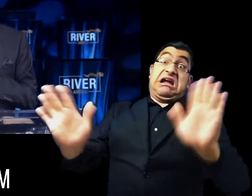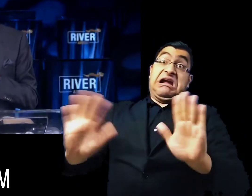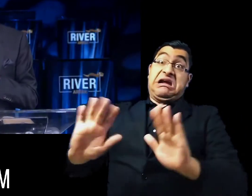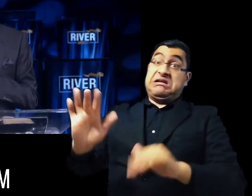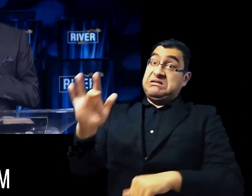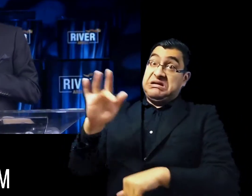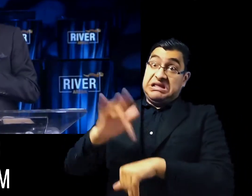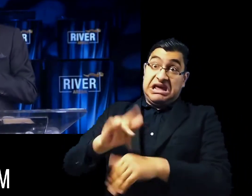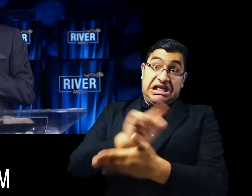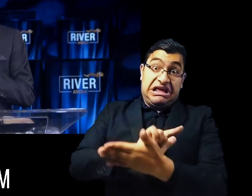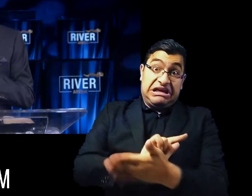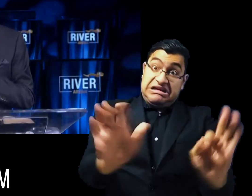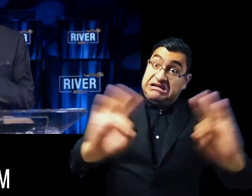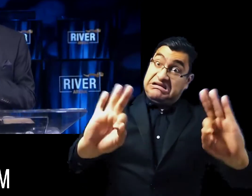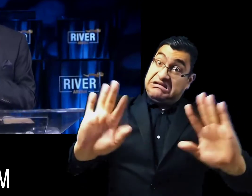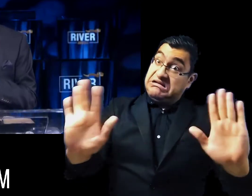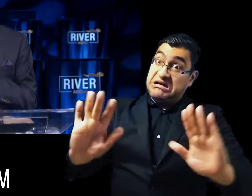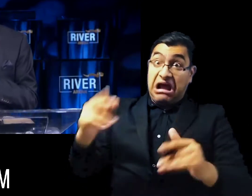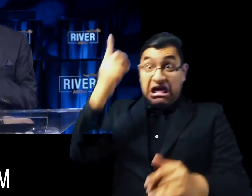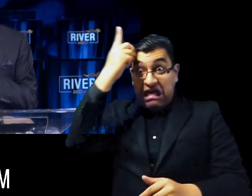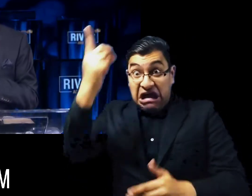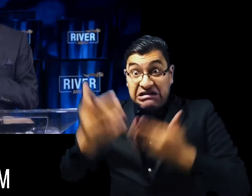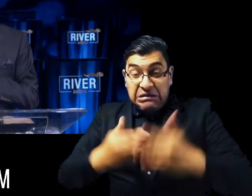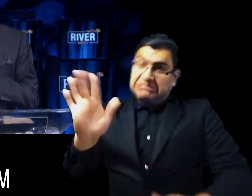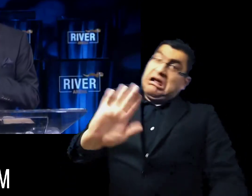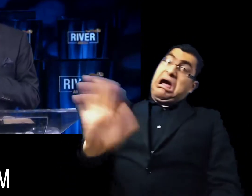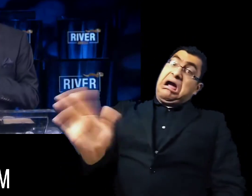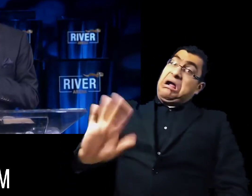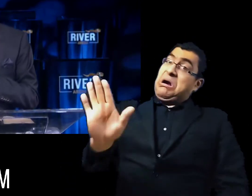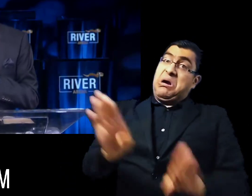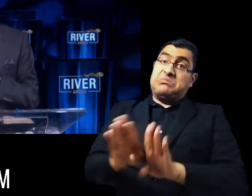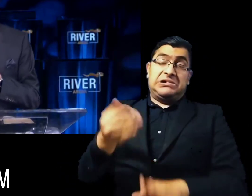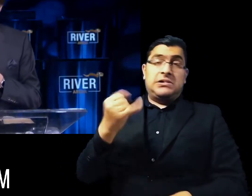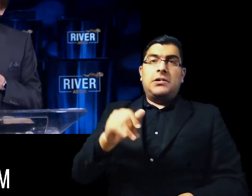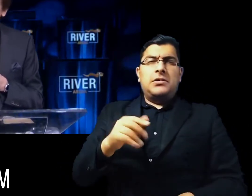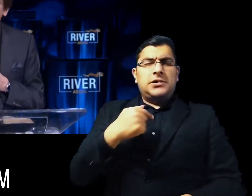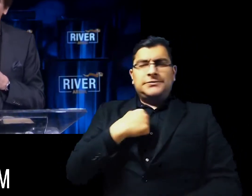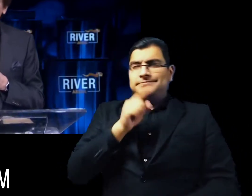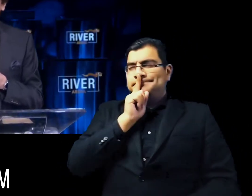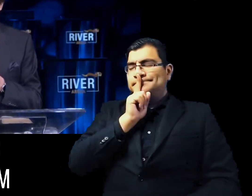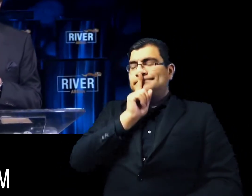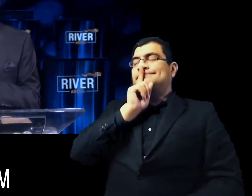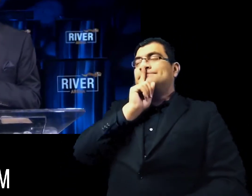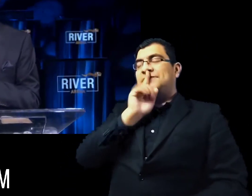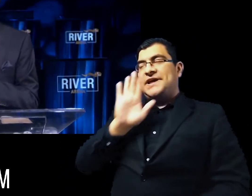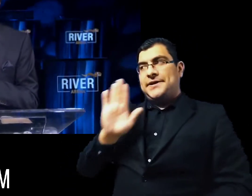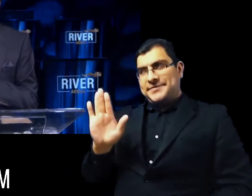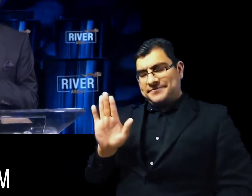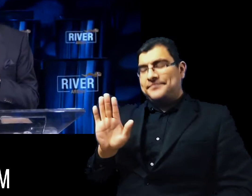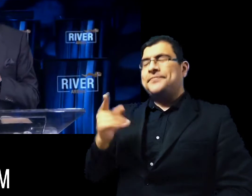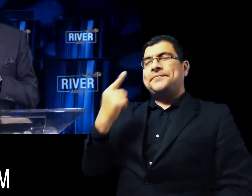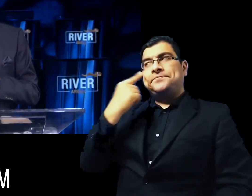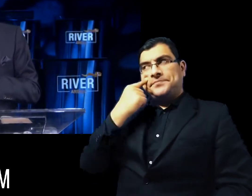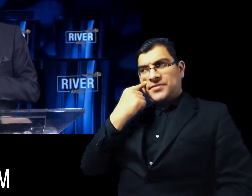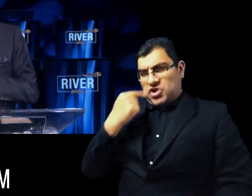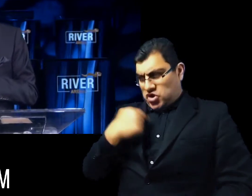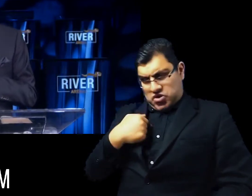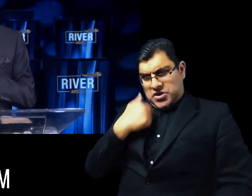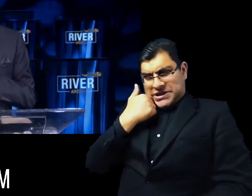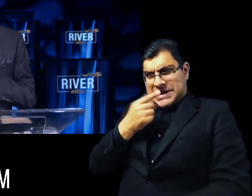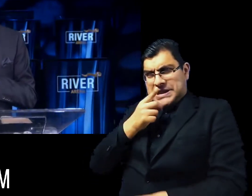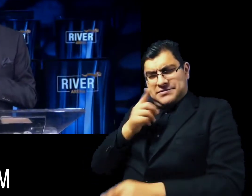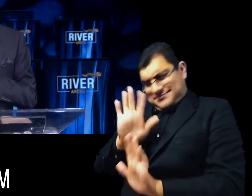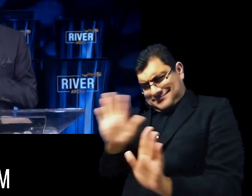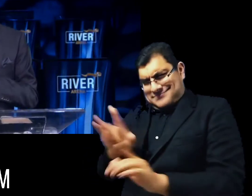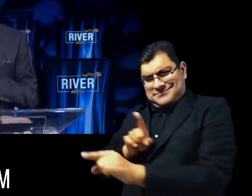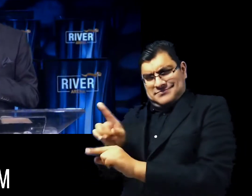toque las cosas santas, y menos que quieran servir a Dios. Así que yo respiré profundo y le dije, mire, yo no quiero decirle